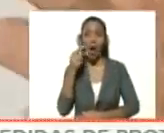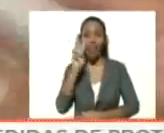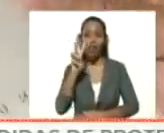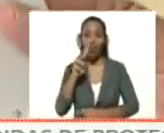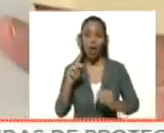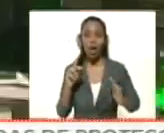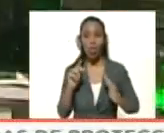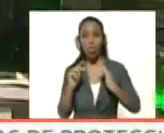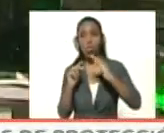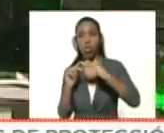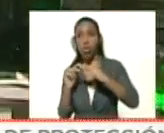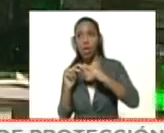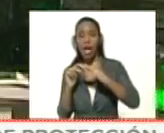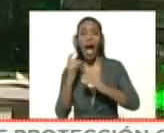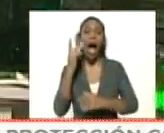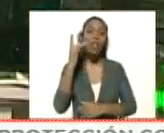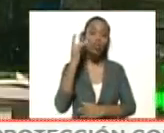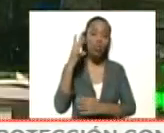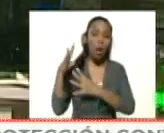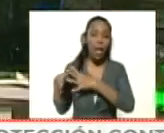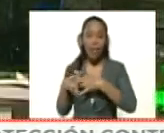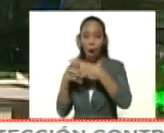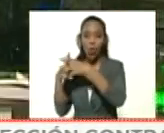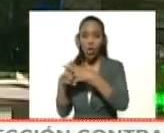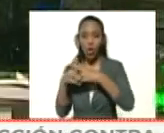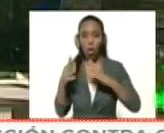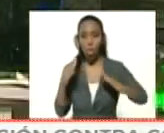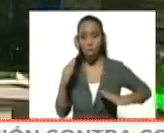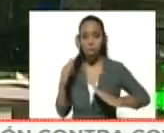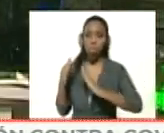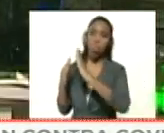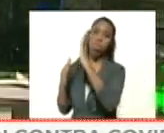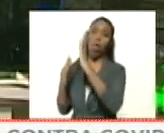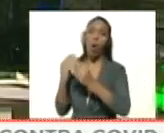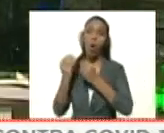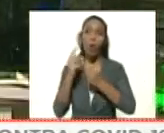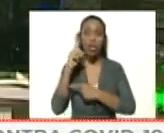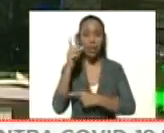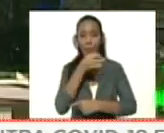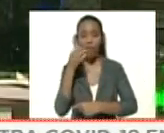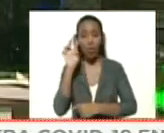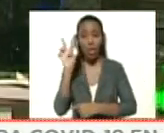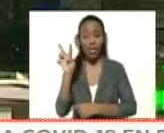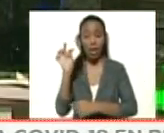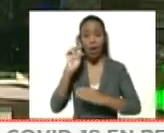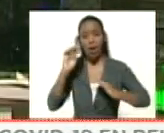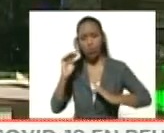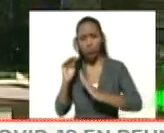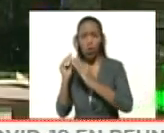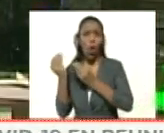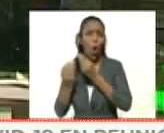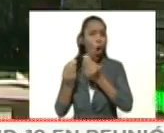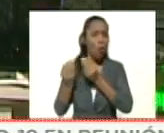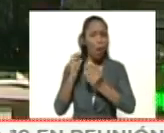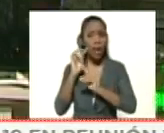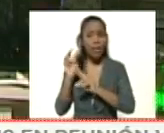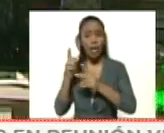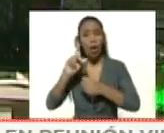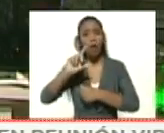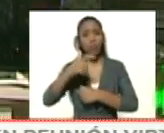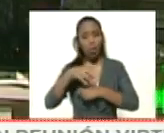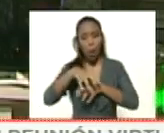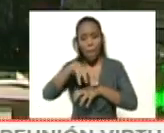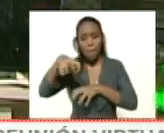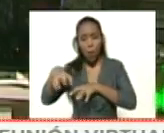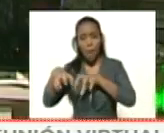decir, ah, pero ustedes están comparando un país que tiene mucho más habitantes que Venezuela, 10 veces más. Sí, en efecto, pero para hacer estas curvas, dividimos